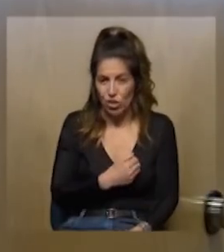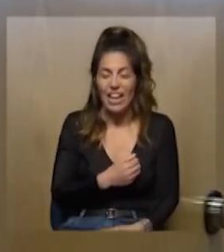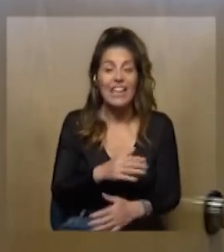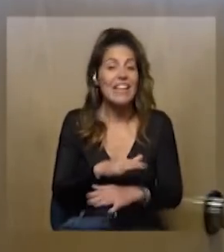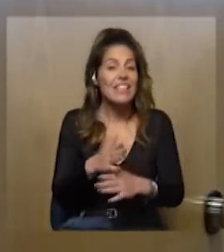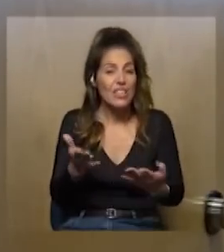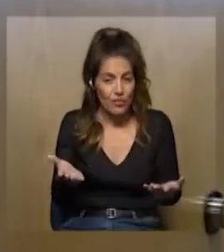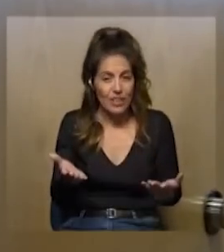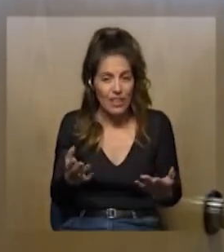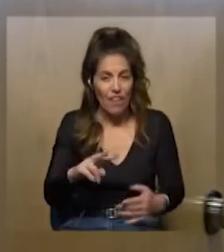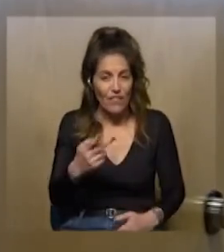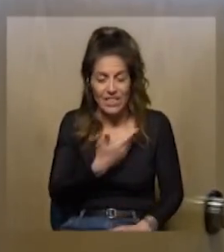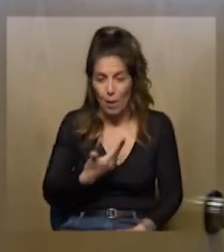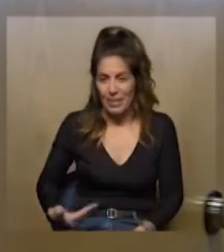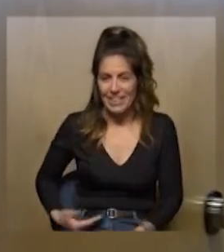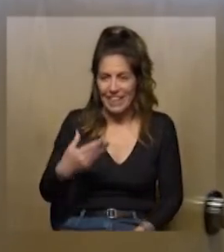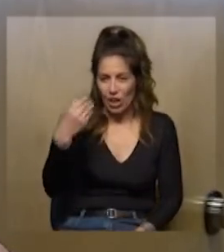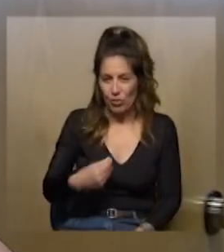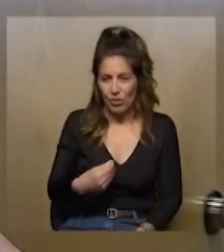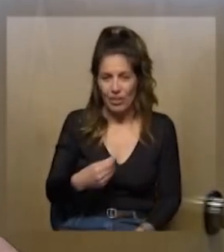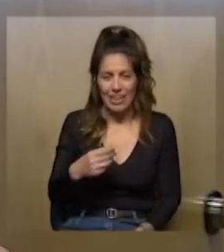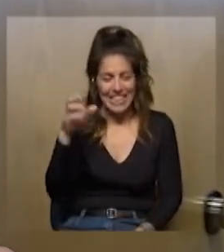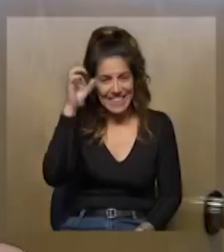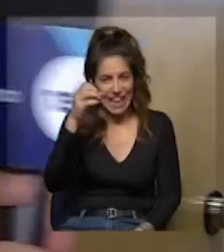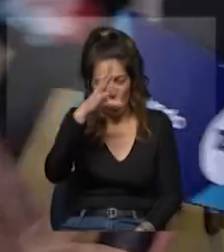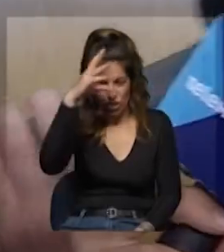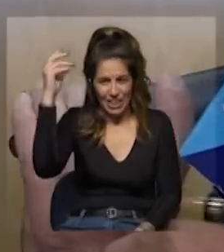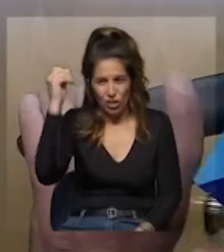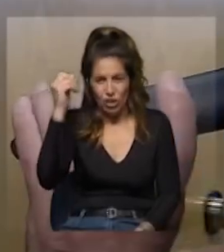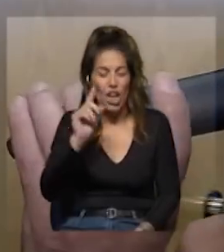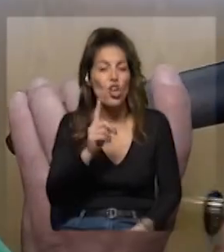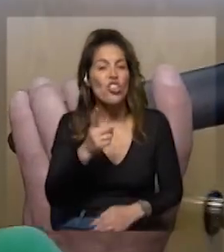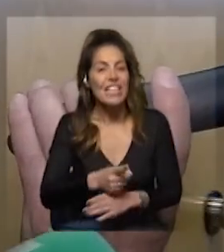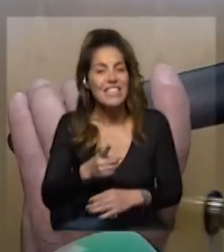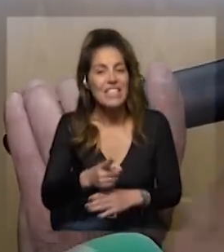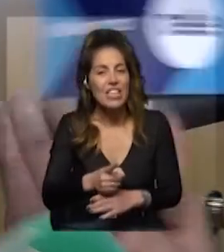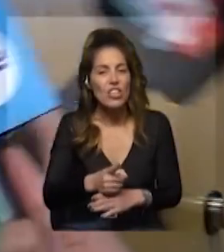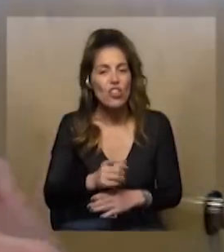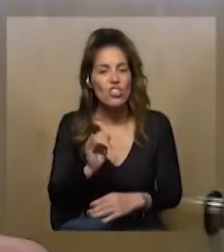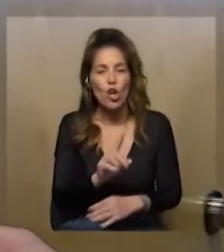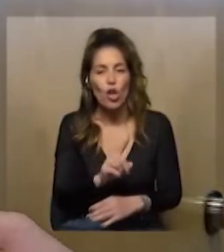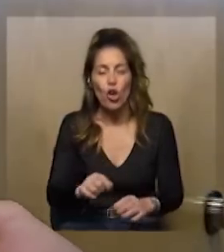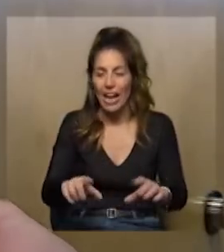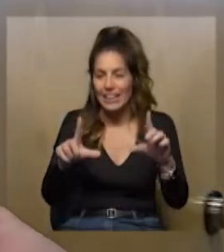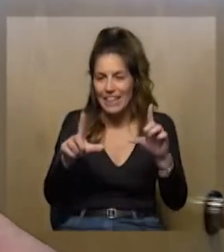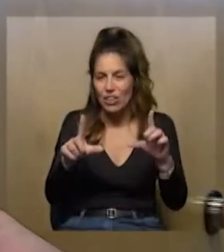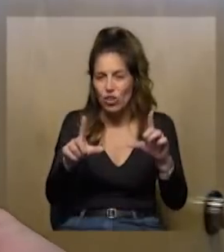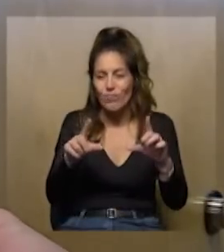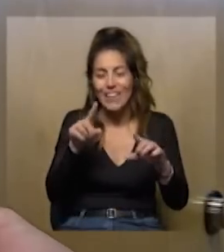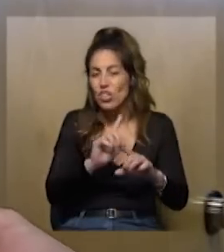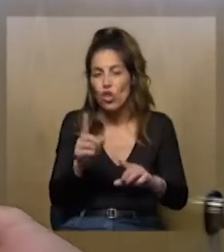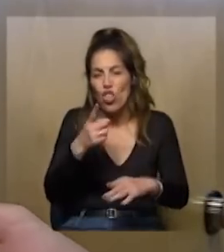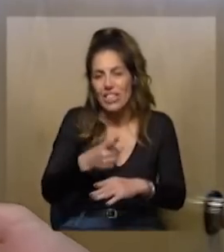definitiva la vicepresidenta de la República pat gimón y el senador Juan sartori él no ha decidido bajarse o ser candidato no yo creo que de eso no hay